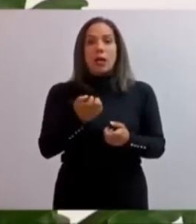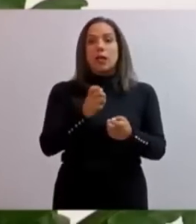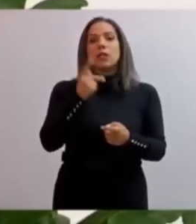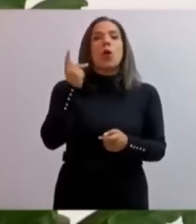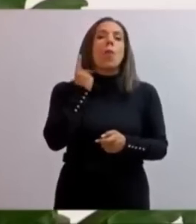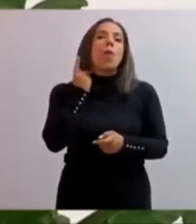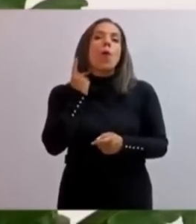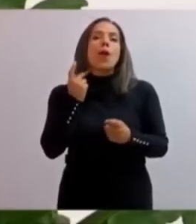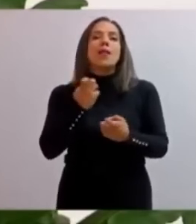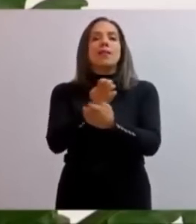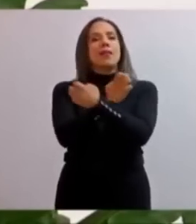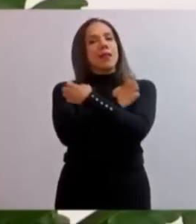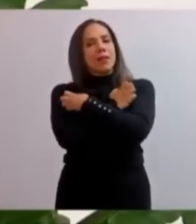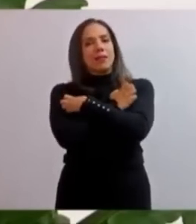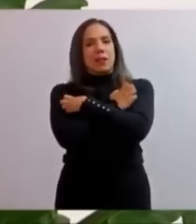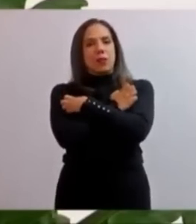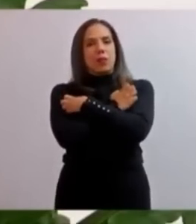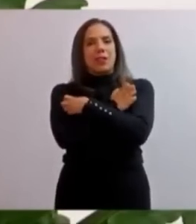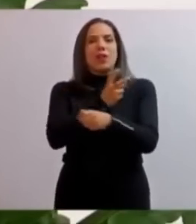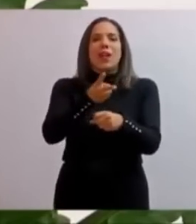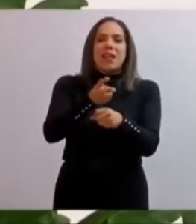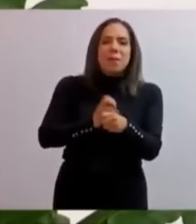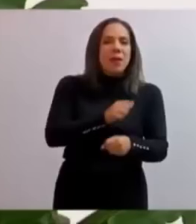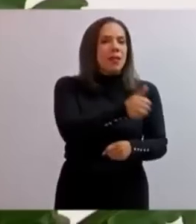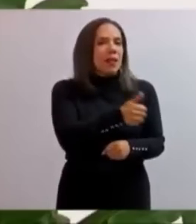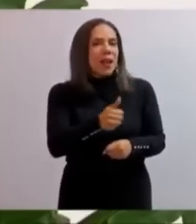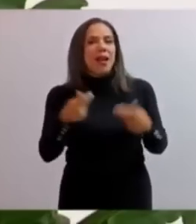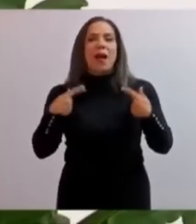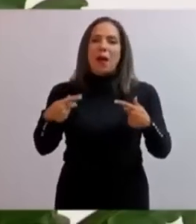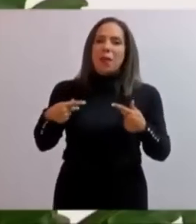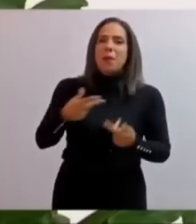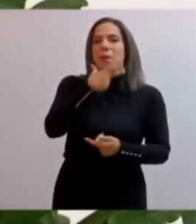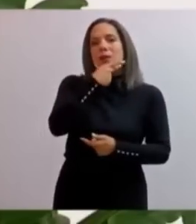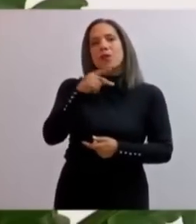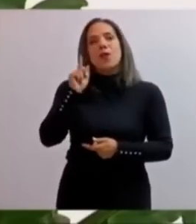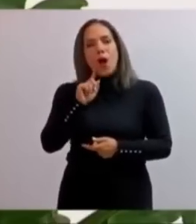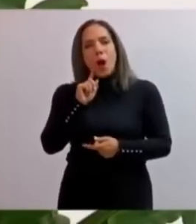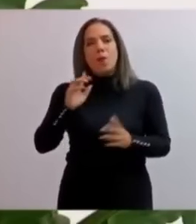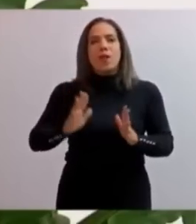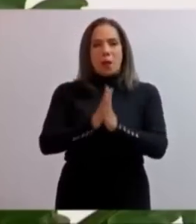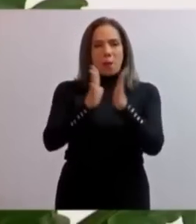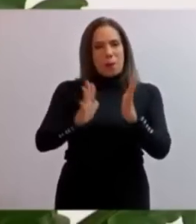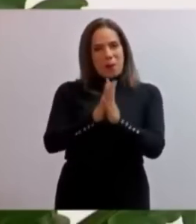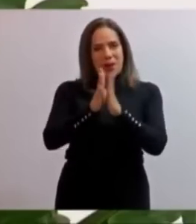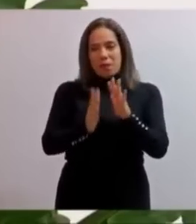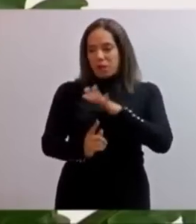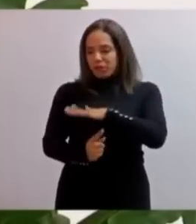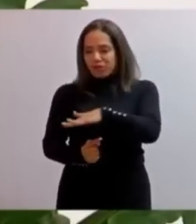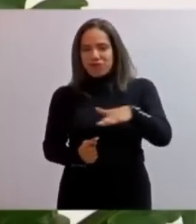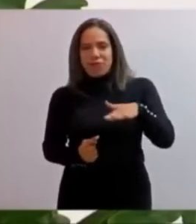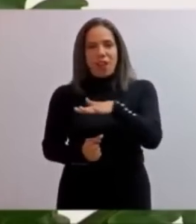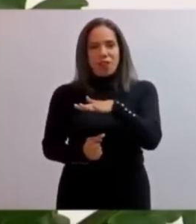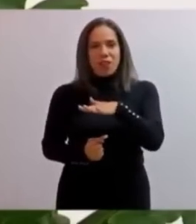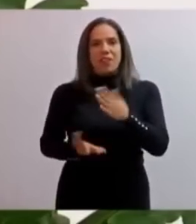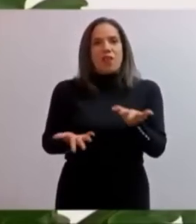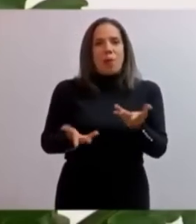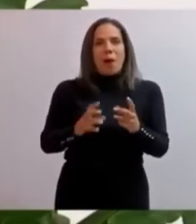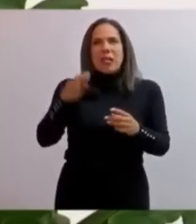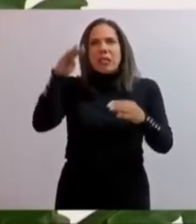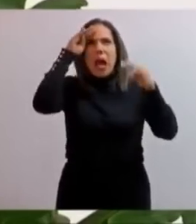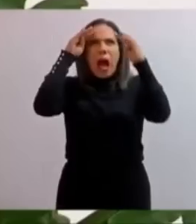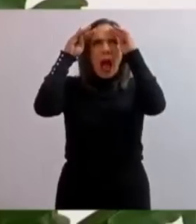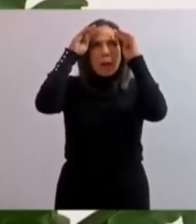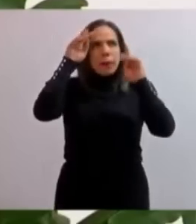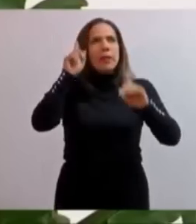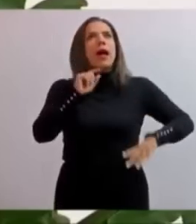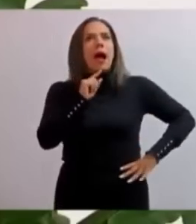educativa nacional nos convoca a todas y a todos los que participamos en la educación básica a reflexionar de manera